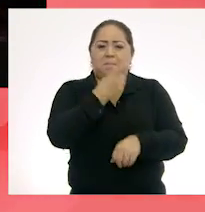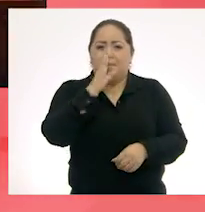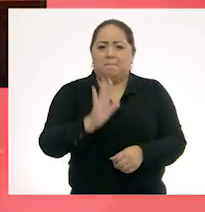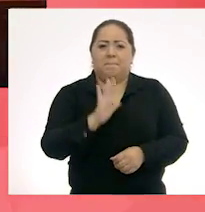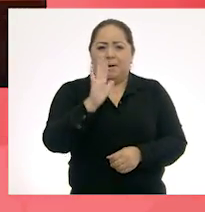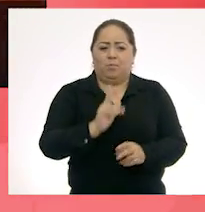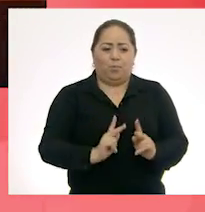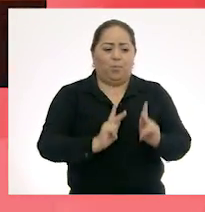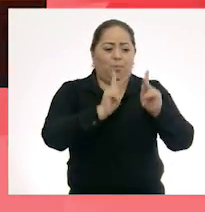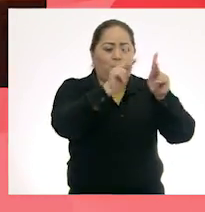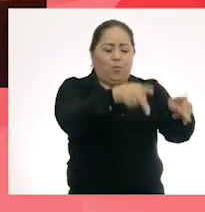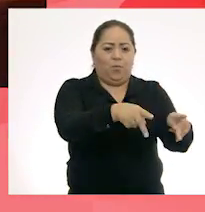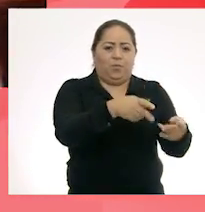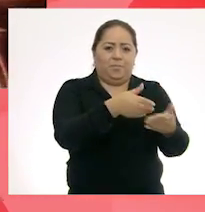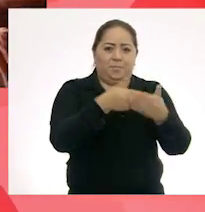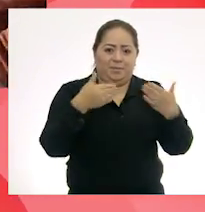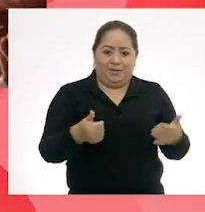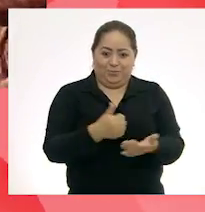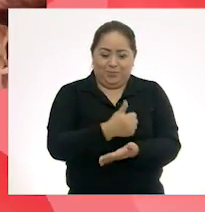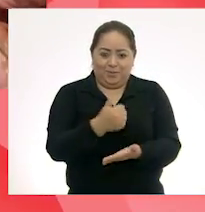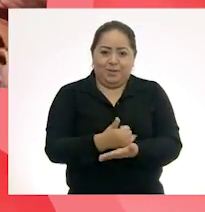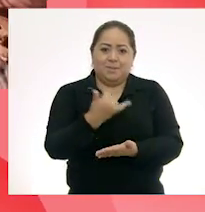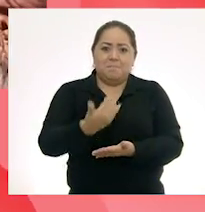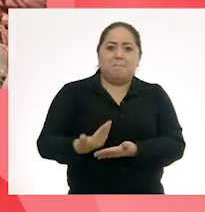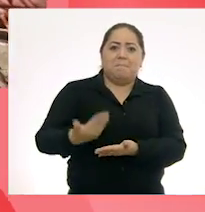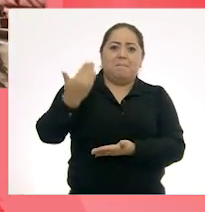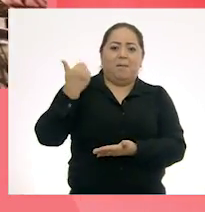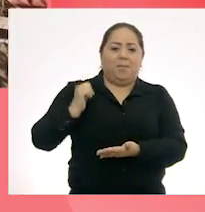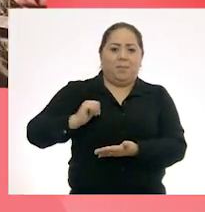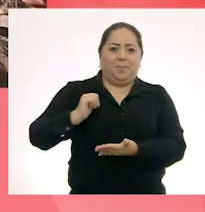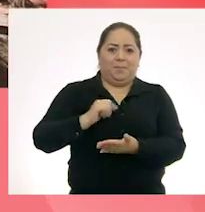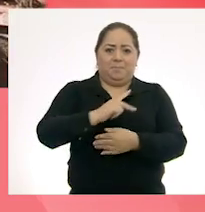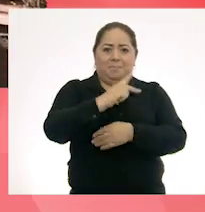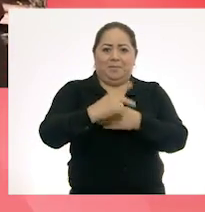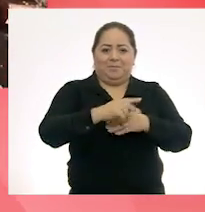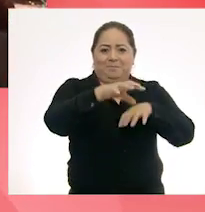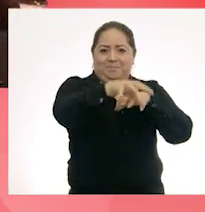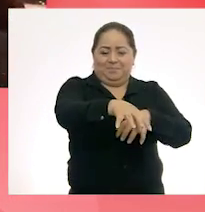ser un puente entre el presente de la ciudad y el pasado del país.